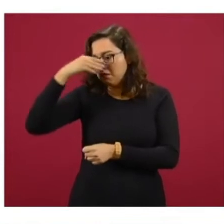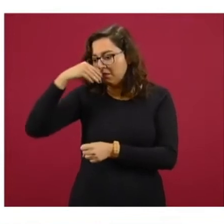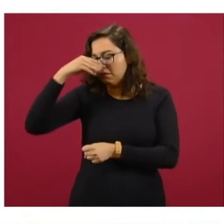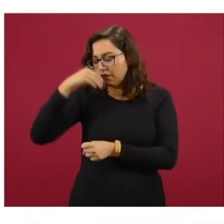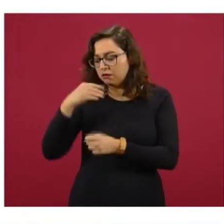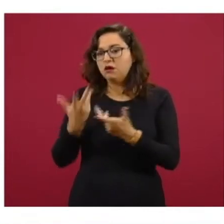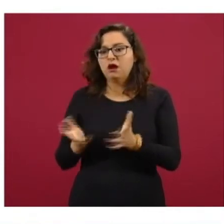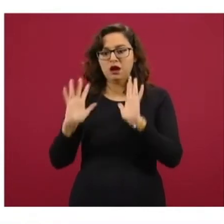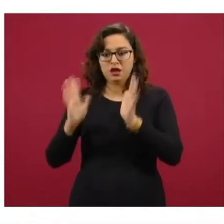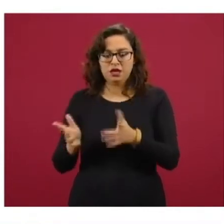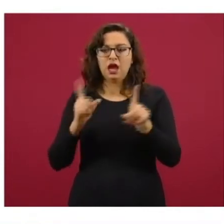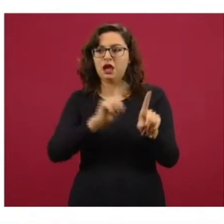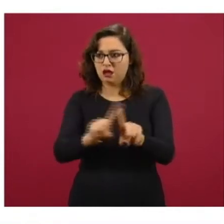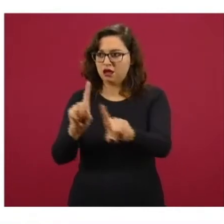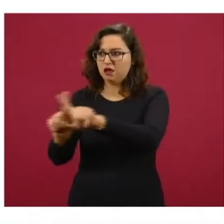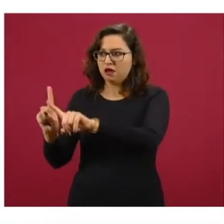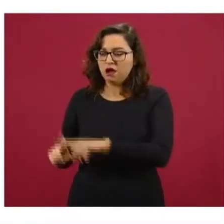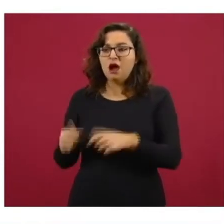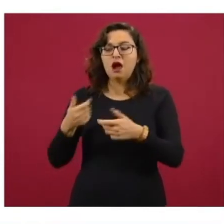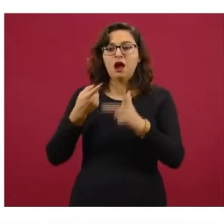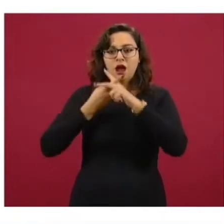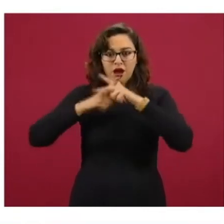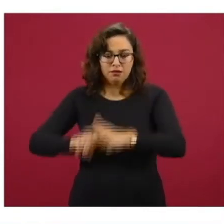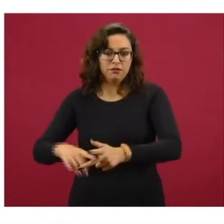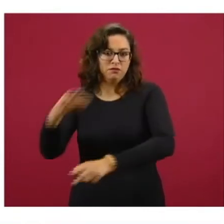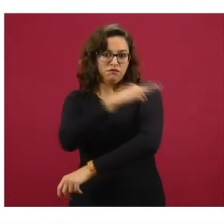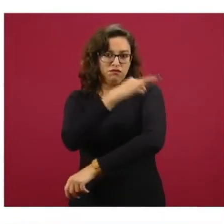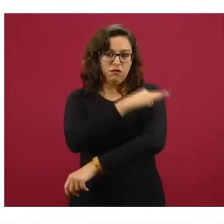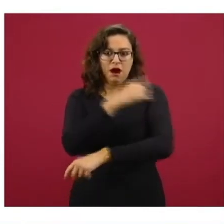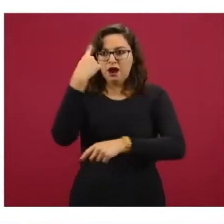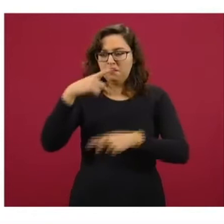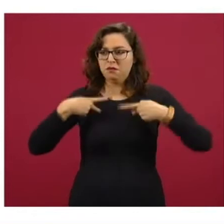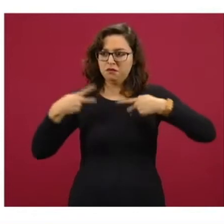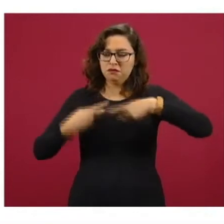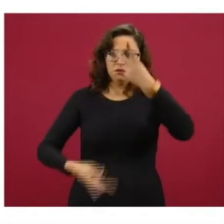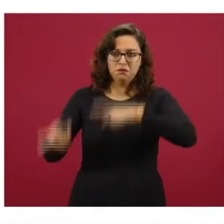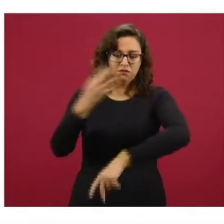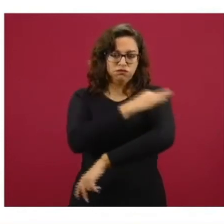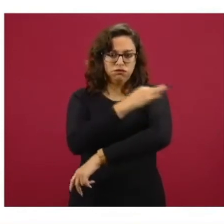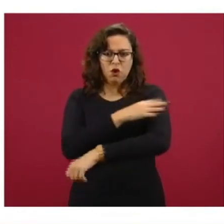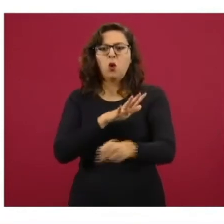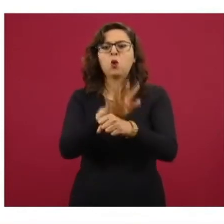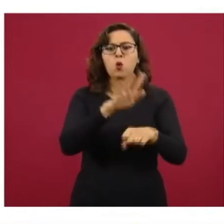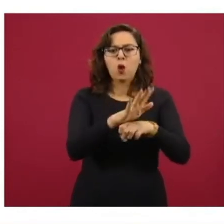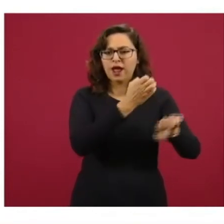están trabajando en los siguientes consulados: Atlanta, Boston, Calexico, Dallas, Denver, El